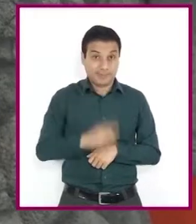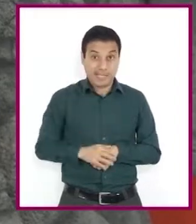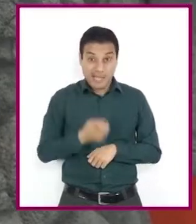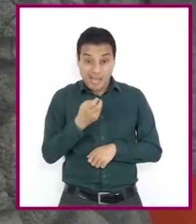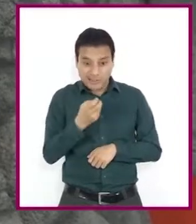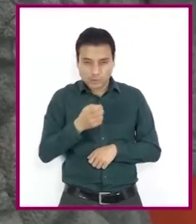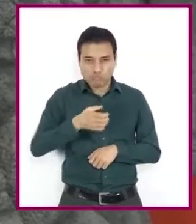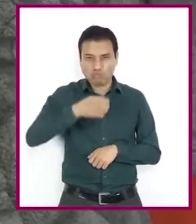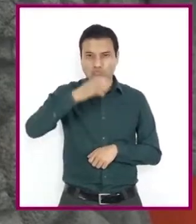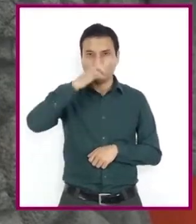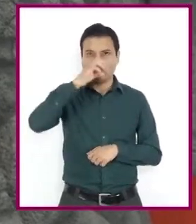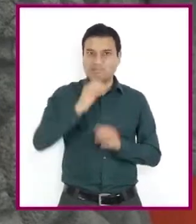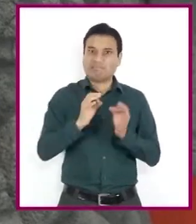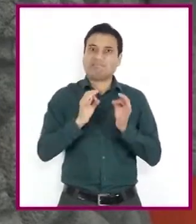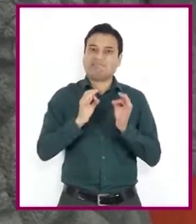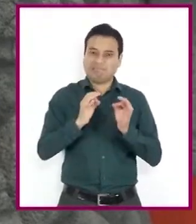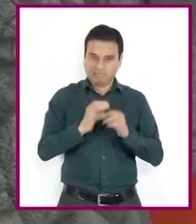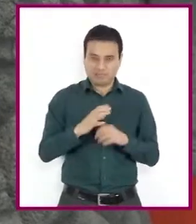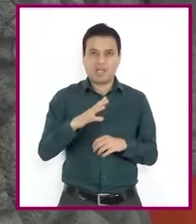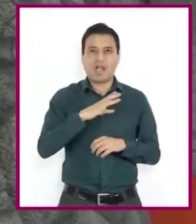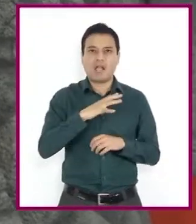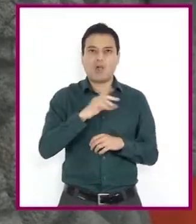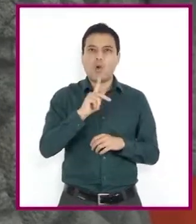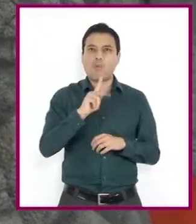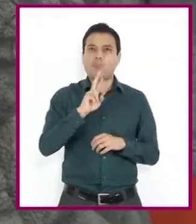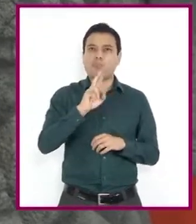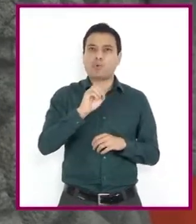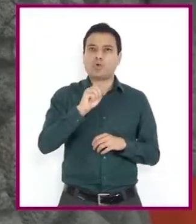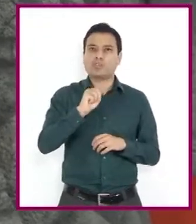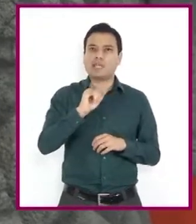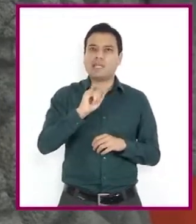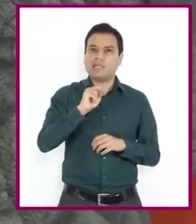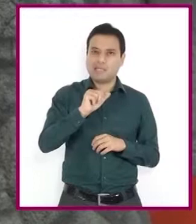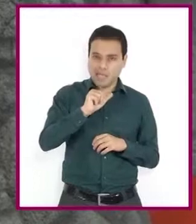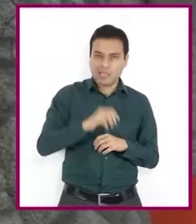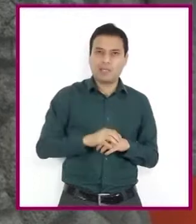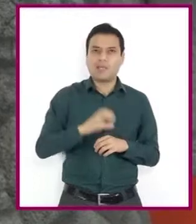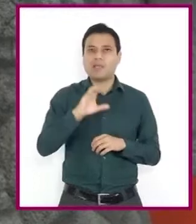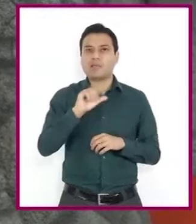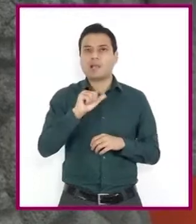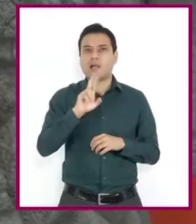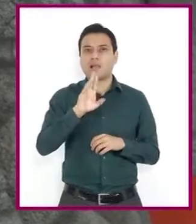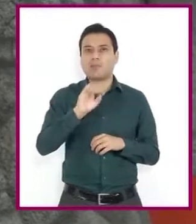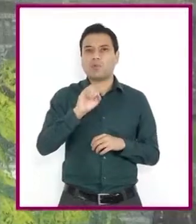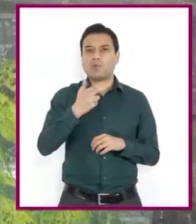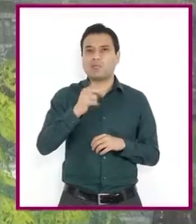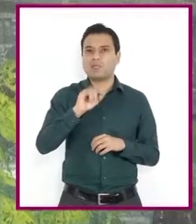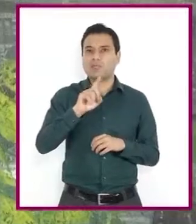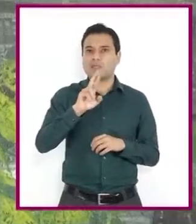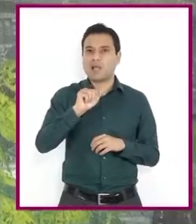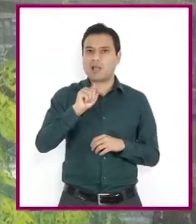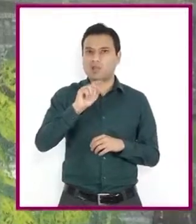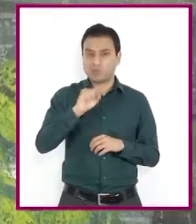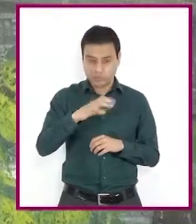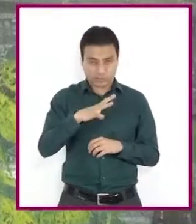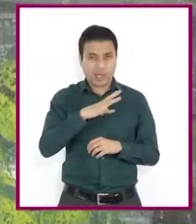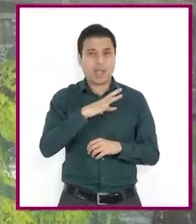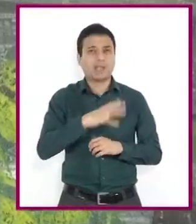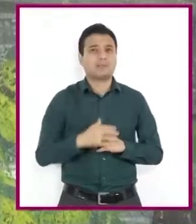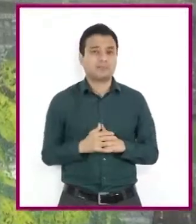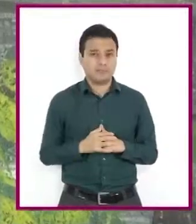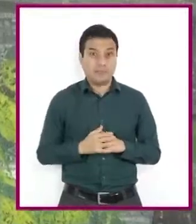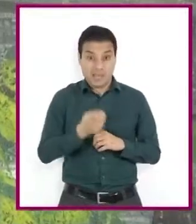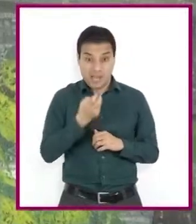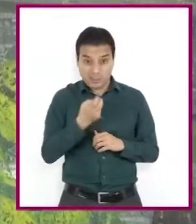valor nutrimental. Contiene proteínas y carbohidratos. Estos últimos le aportan un sabor muy especial. Aunque al ser